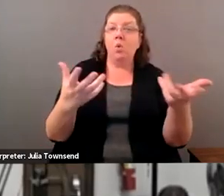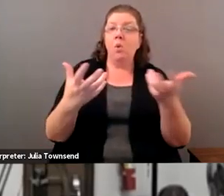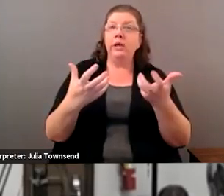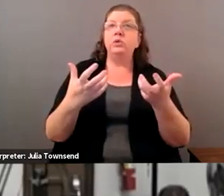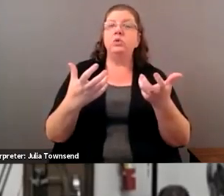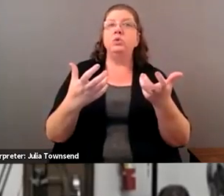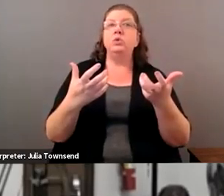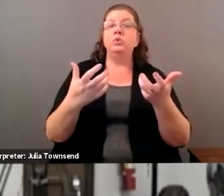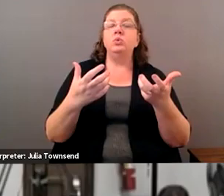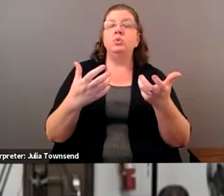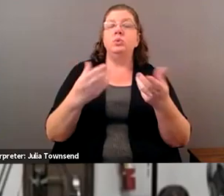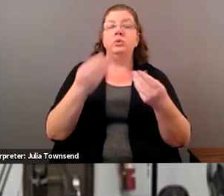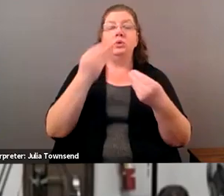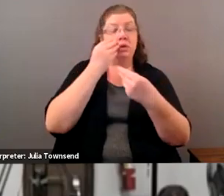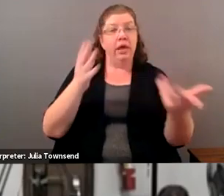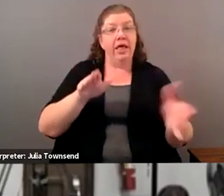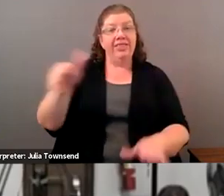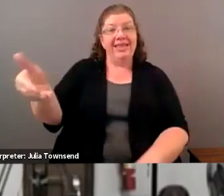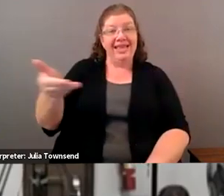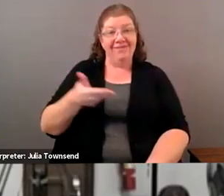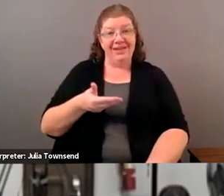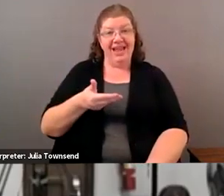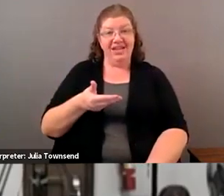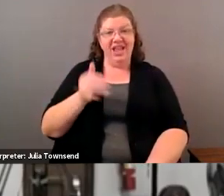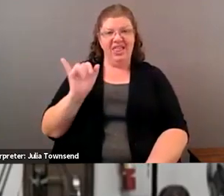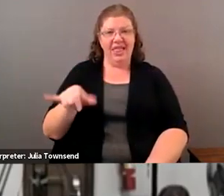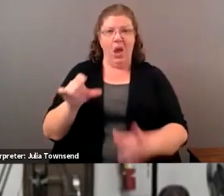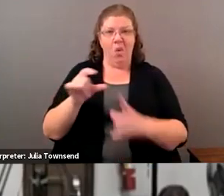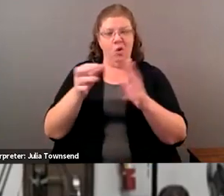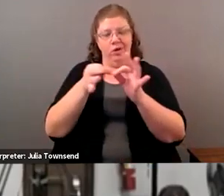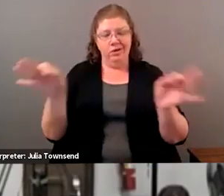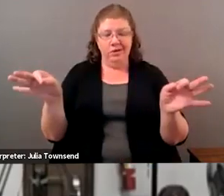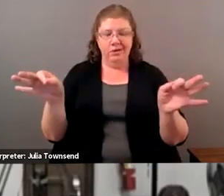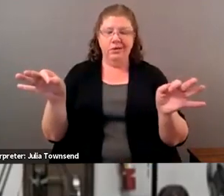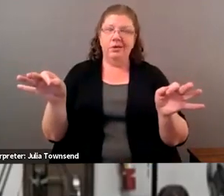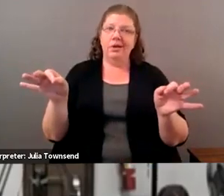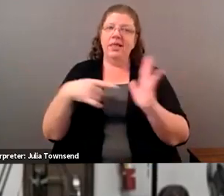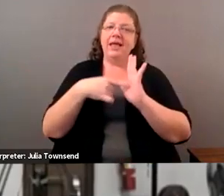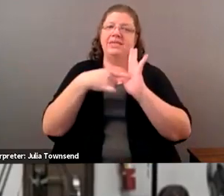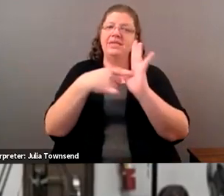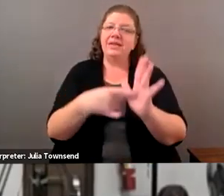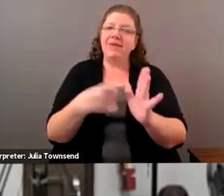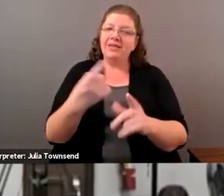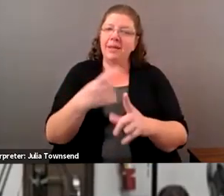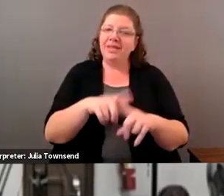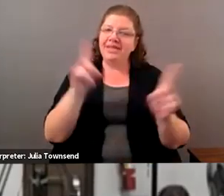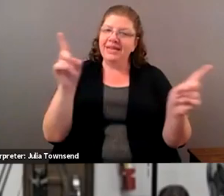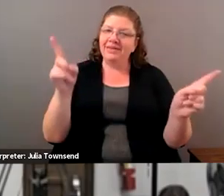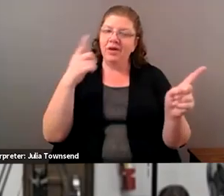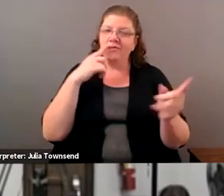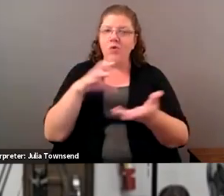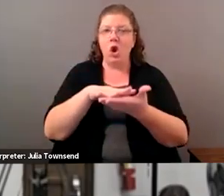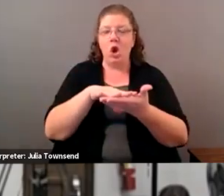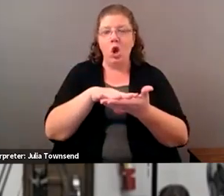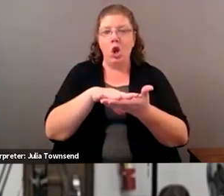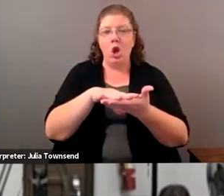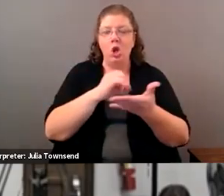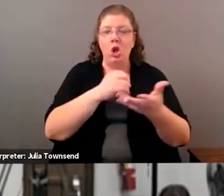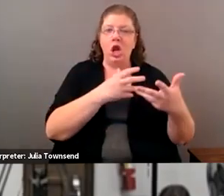también quiero compartir que la invitación el lenguaje que estamos usando también significa algo distinto en términos de